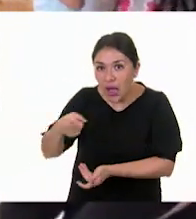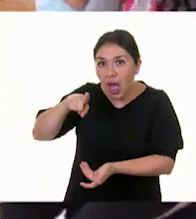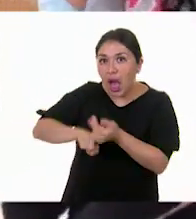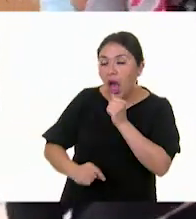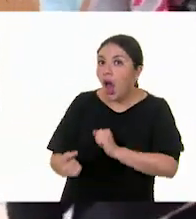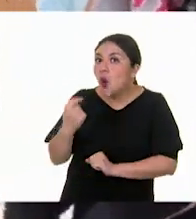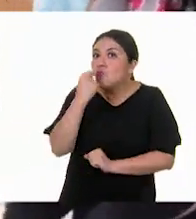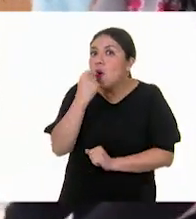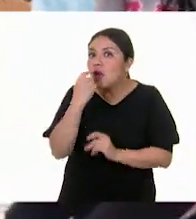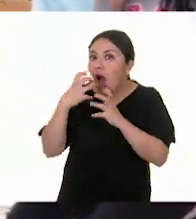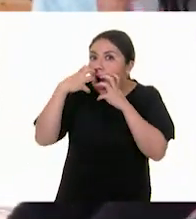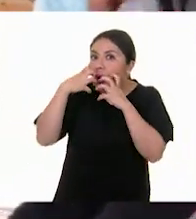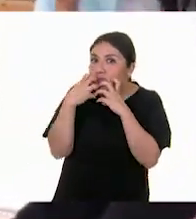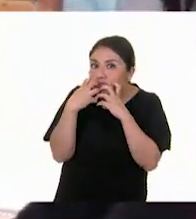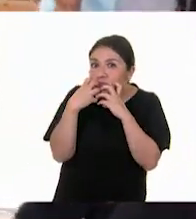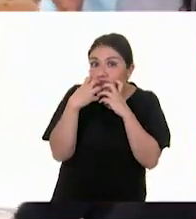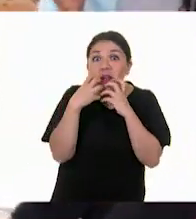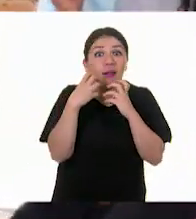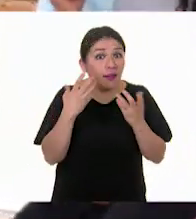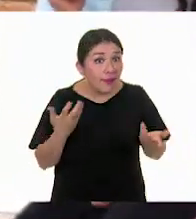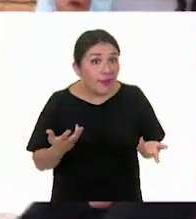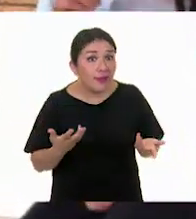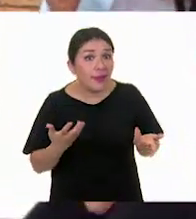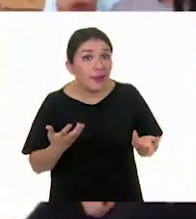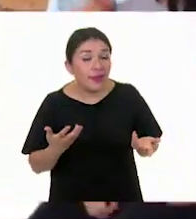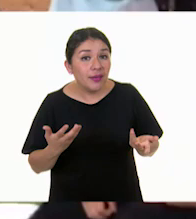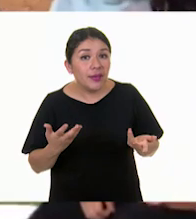boca, aunque ella